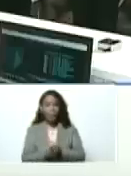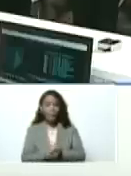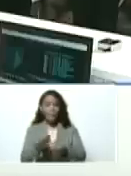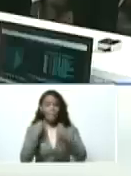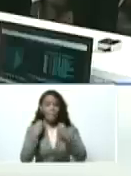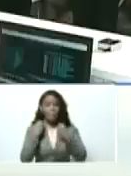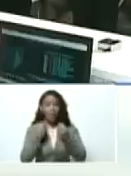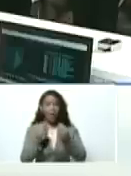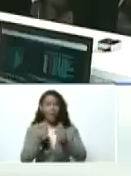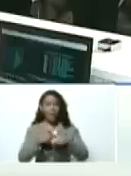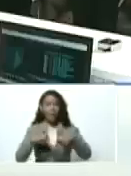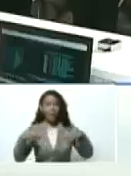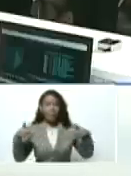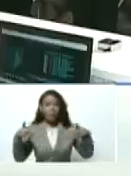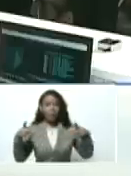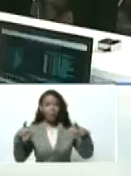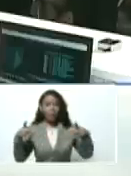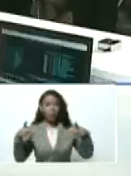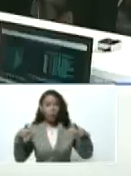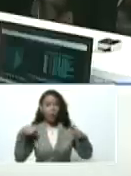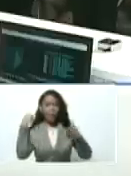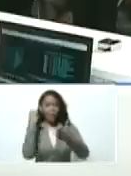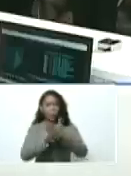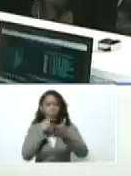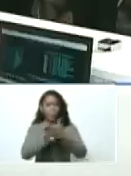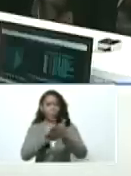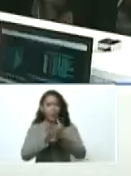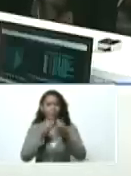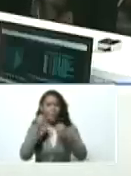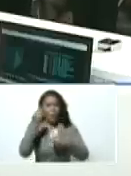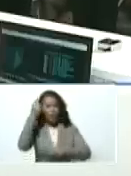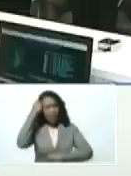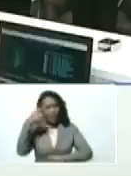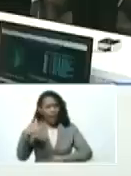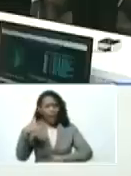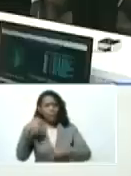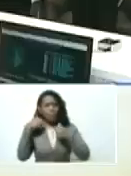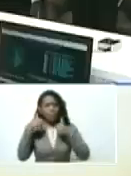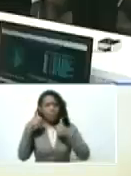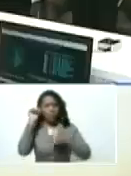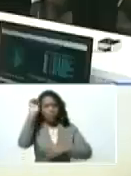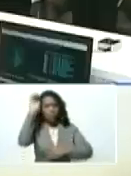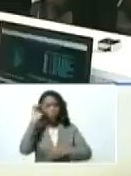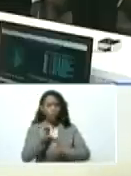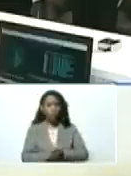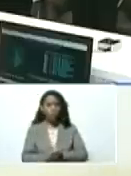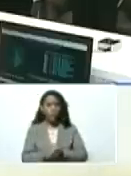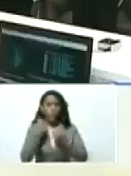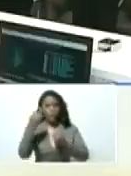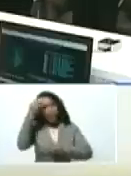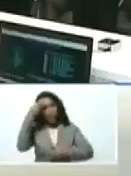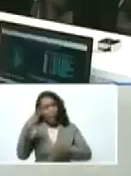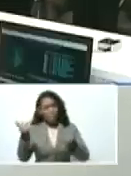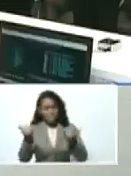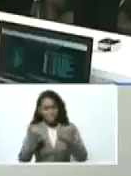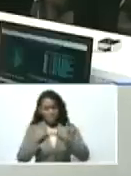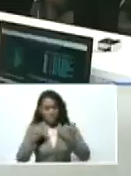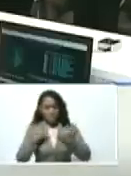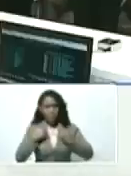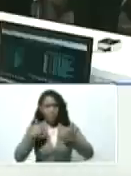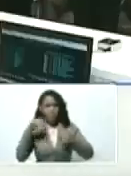crecer y luchar para creer. ¿Ah? Para creer en nosotros